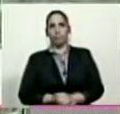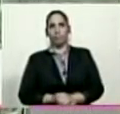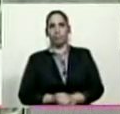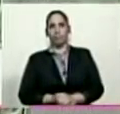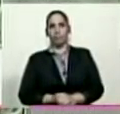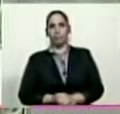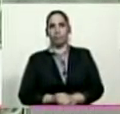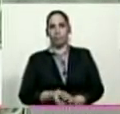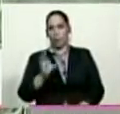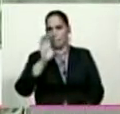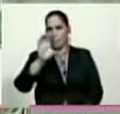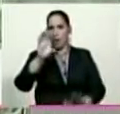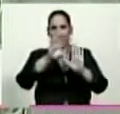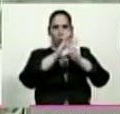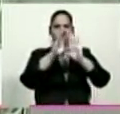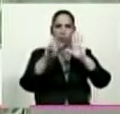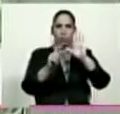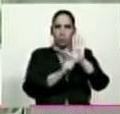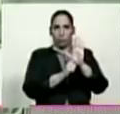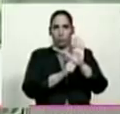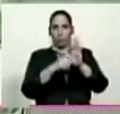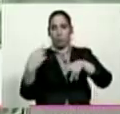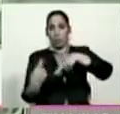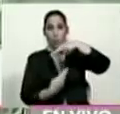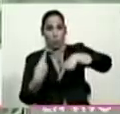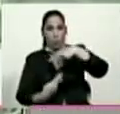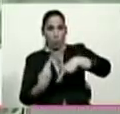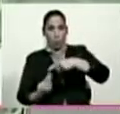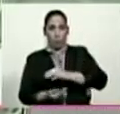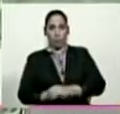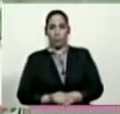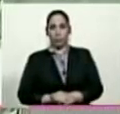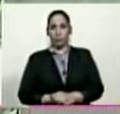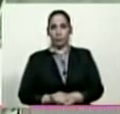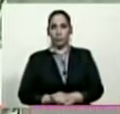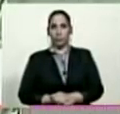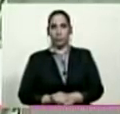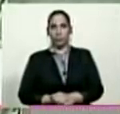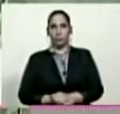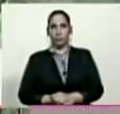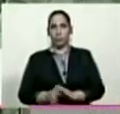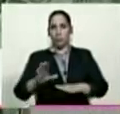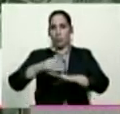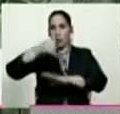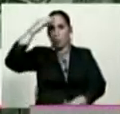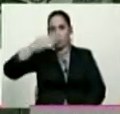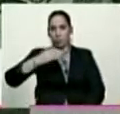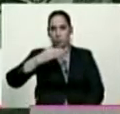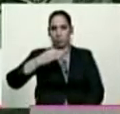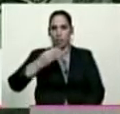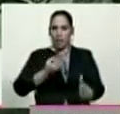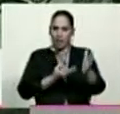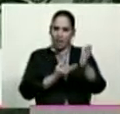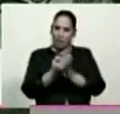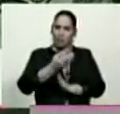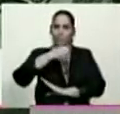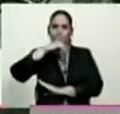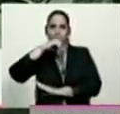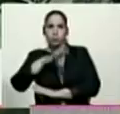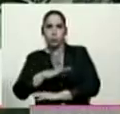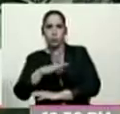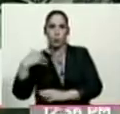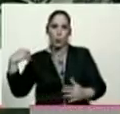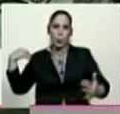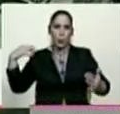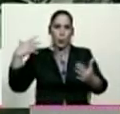a la patria, a la constitución, a la revolución, al comandante en jefe. La lealtad a la historia